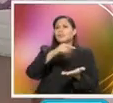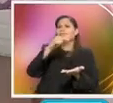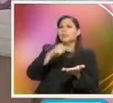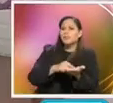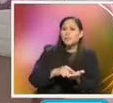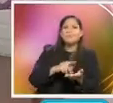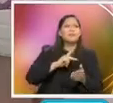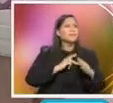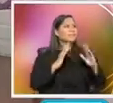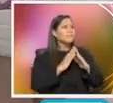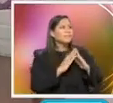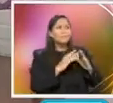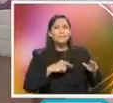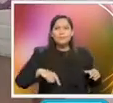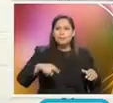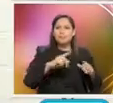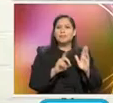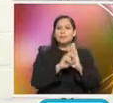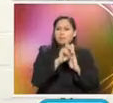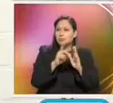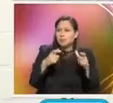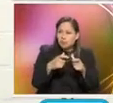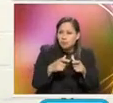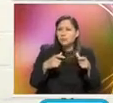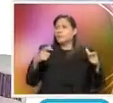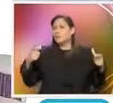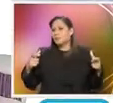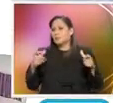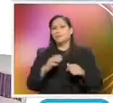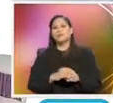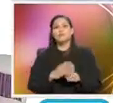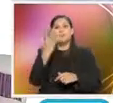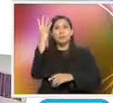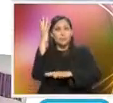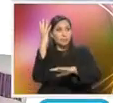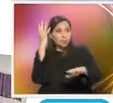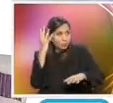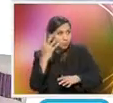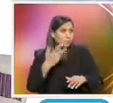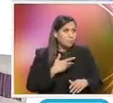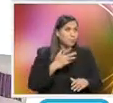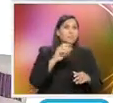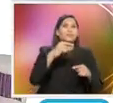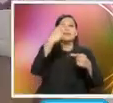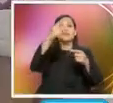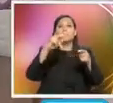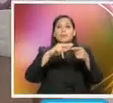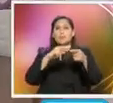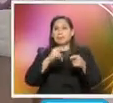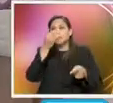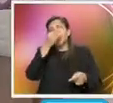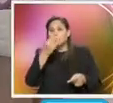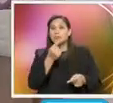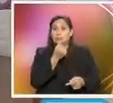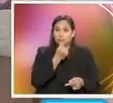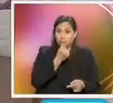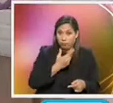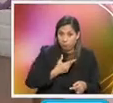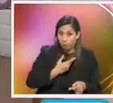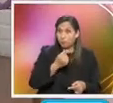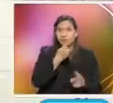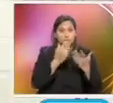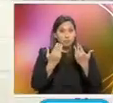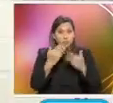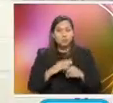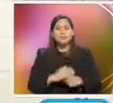donde vivimos, qué tan amplio o qué tan pequeño sea. Si contamos con jardín, con algún parque cercano. Contamos con ¿no? niños, no contamos con niños.